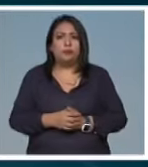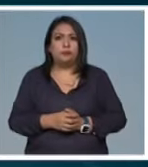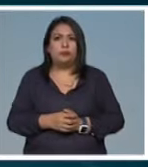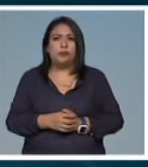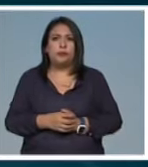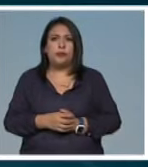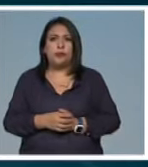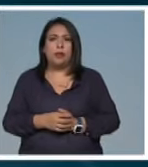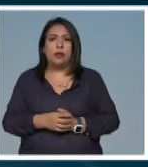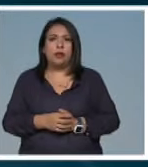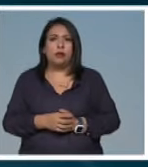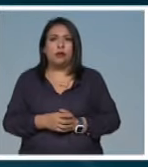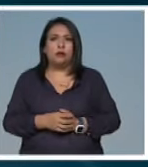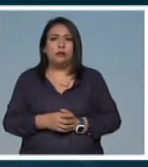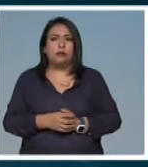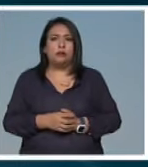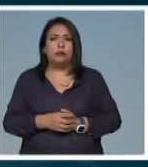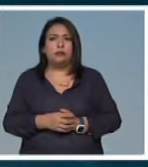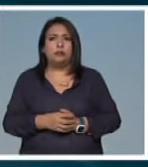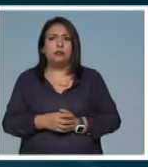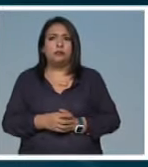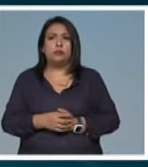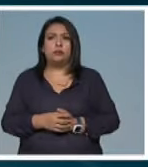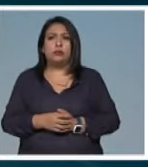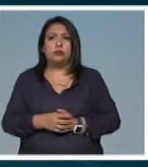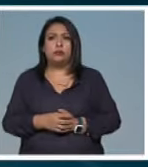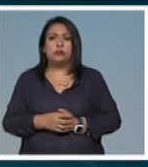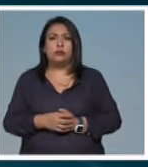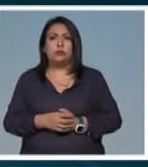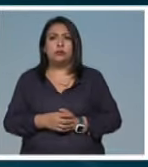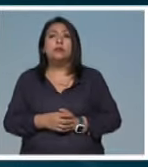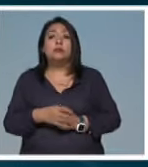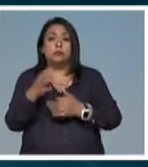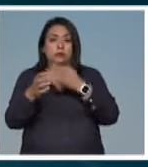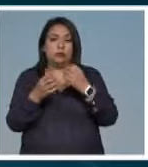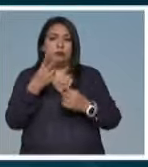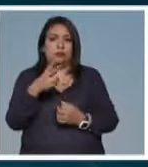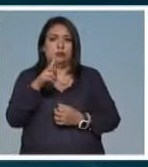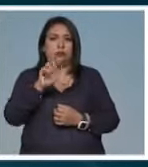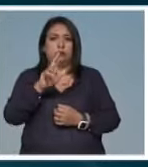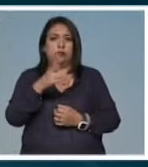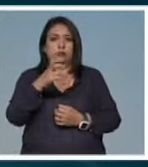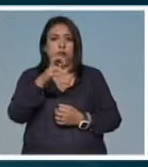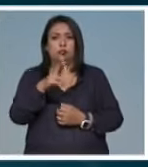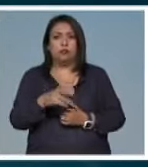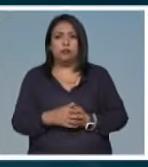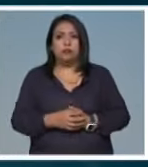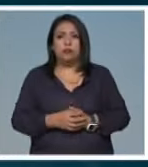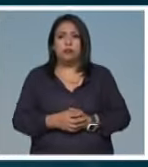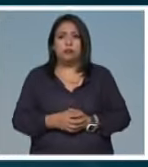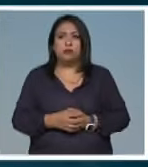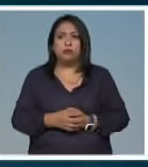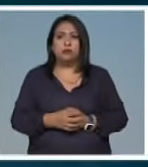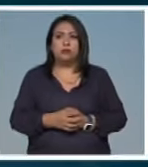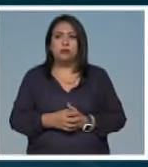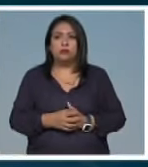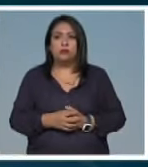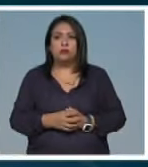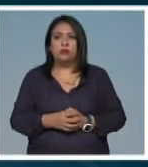A ver, ¿cuánto gané hoy? 10,000, 50,000, 60,000. Noticias 22, Víctor Gaspar. ¡Ay, güey!